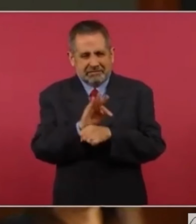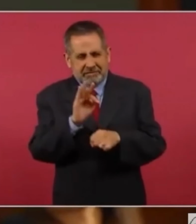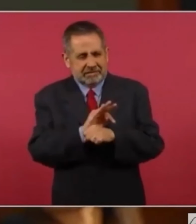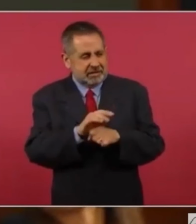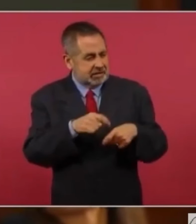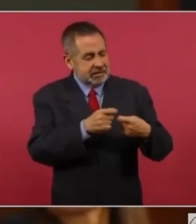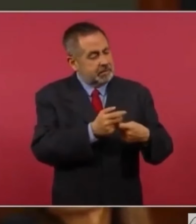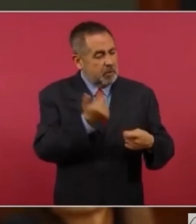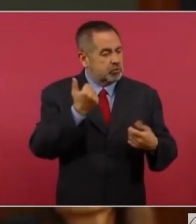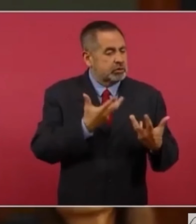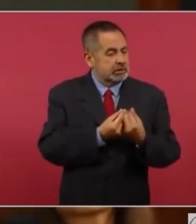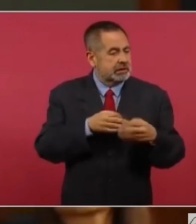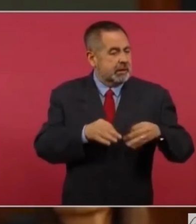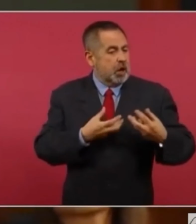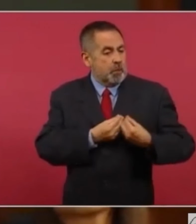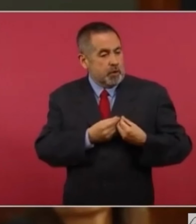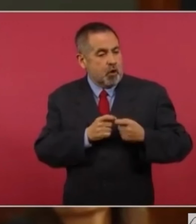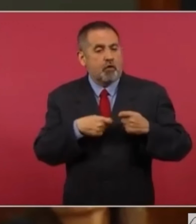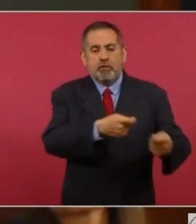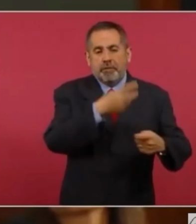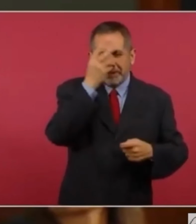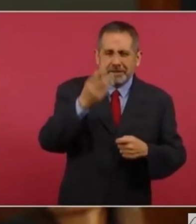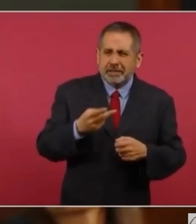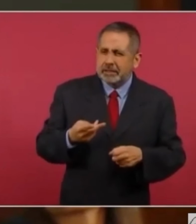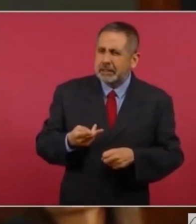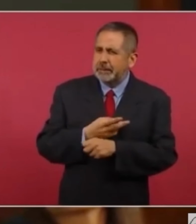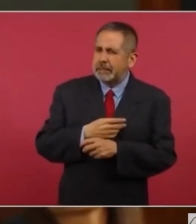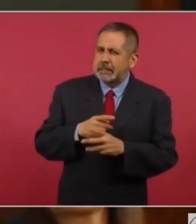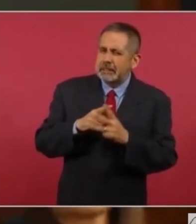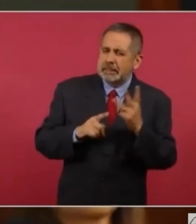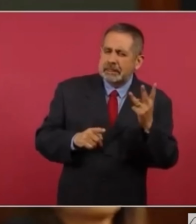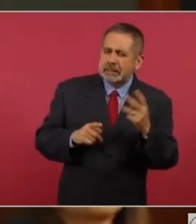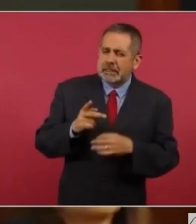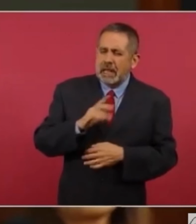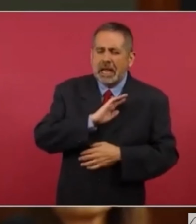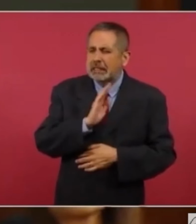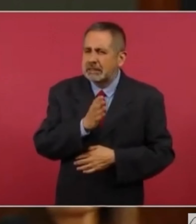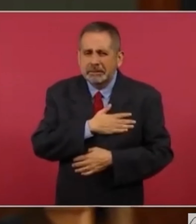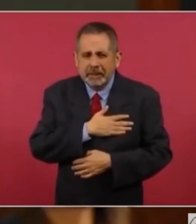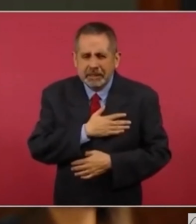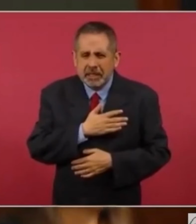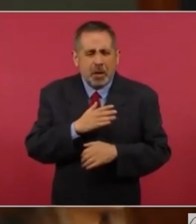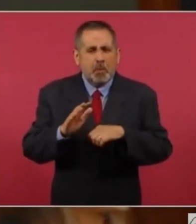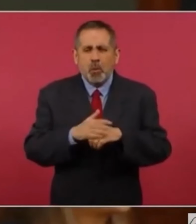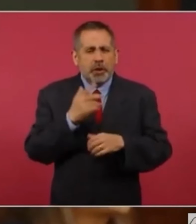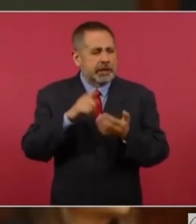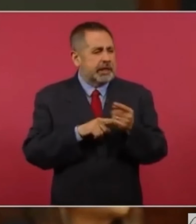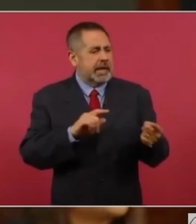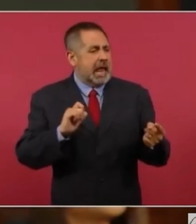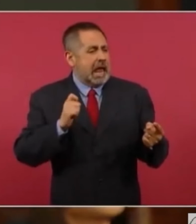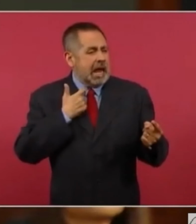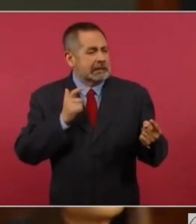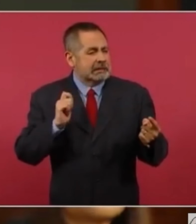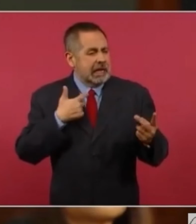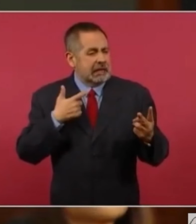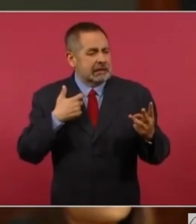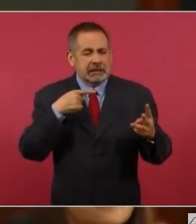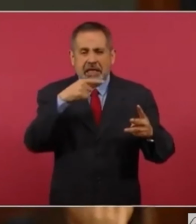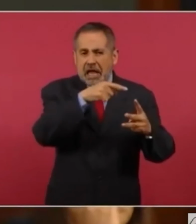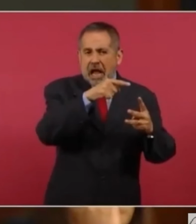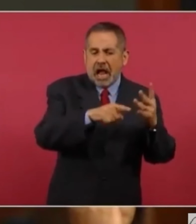Aznar. Preguntarle, presidente, ¿qué está pasando en España? ¿Por qué los exmandatarios que han sido señalados de tener